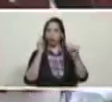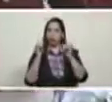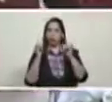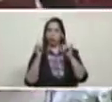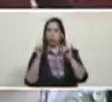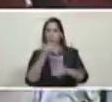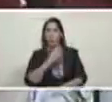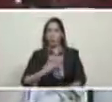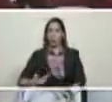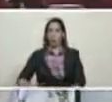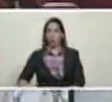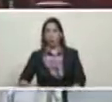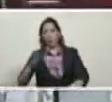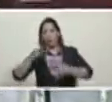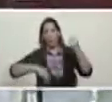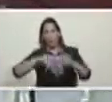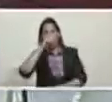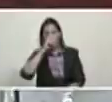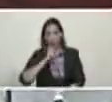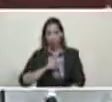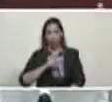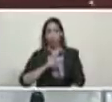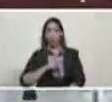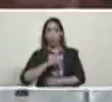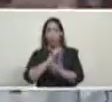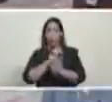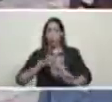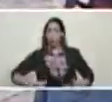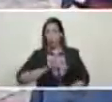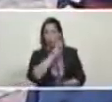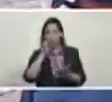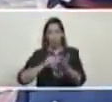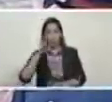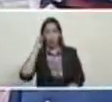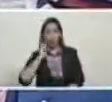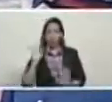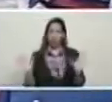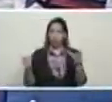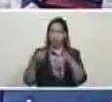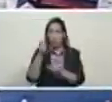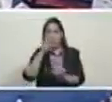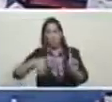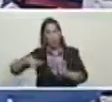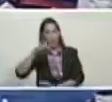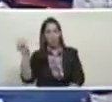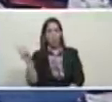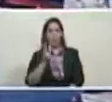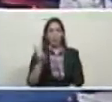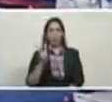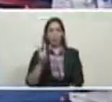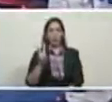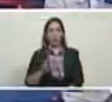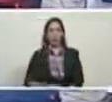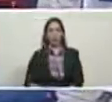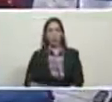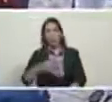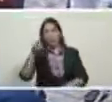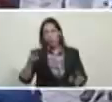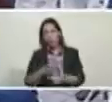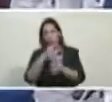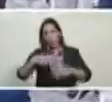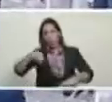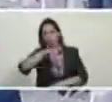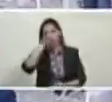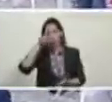presidencial de fin de año a la Fuerza Armada Nacional Bolivariana y al pueblo de Venezuela. Himno Nacional de la